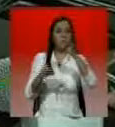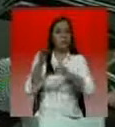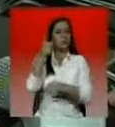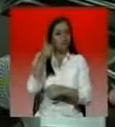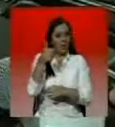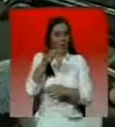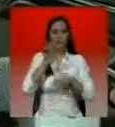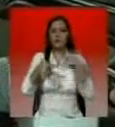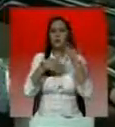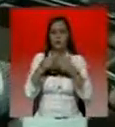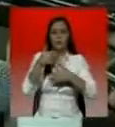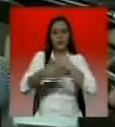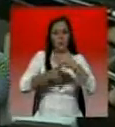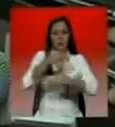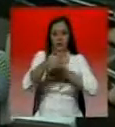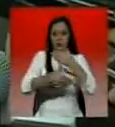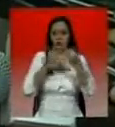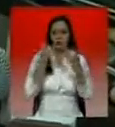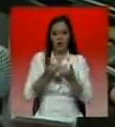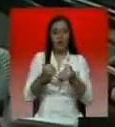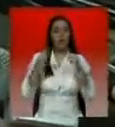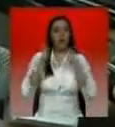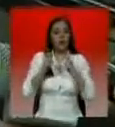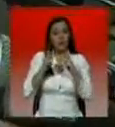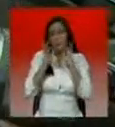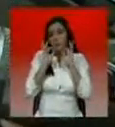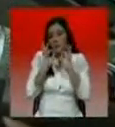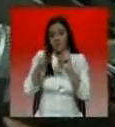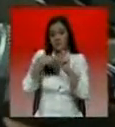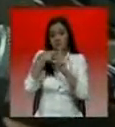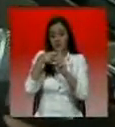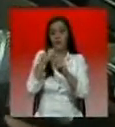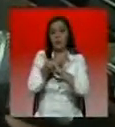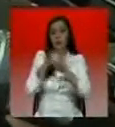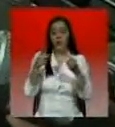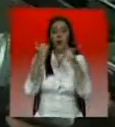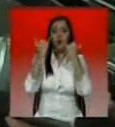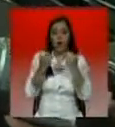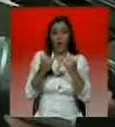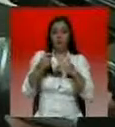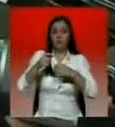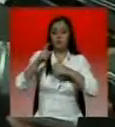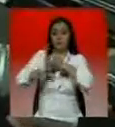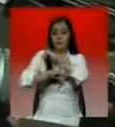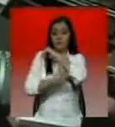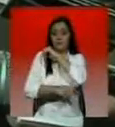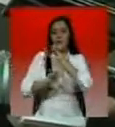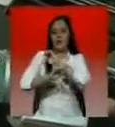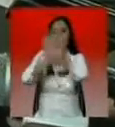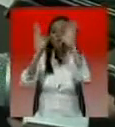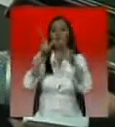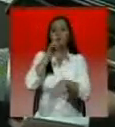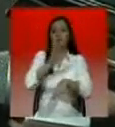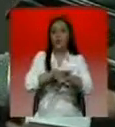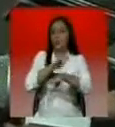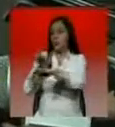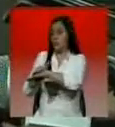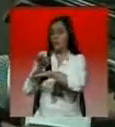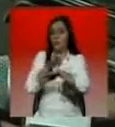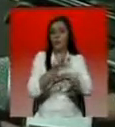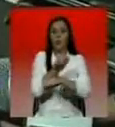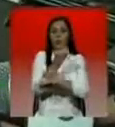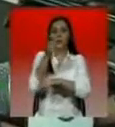está en un trabajo procesal oportuno. Habrá las sentencias definitivas que esclarezcan definitivamente quiénes y cuántos